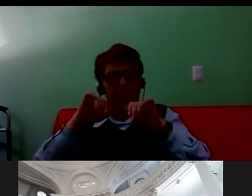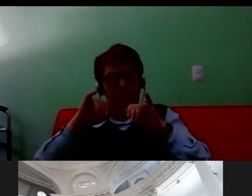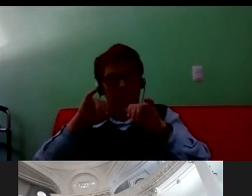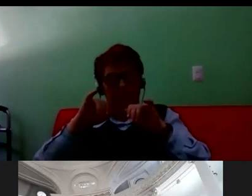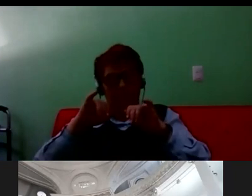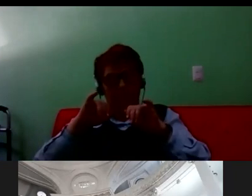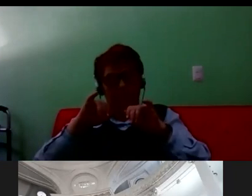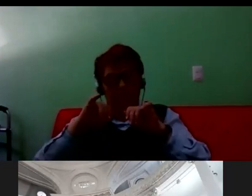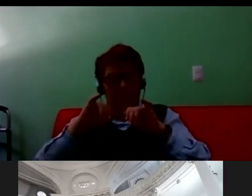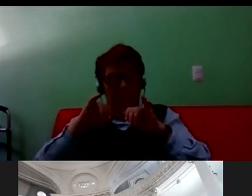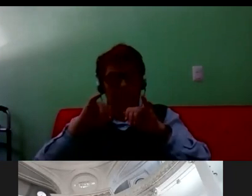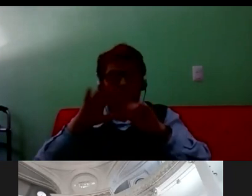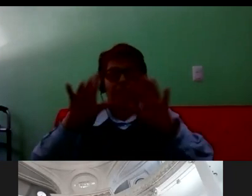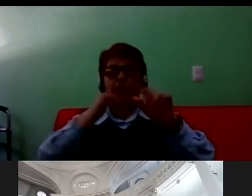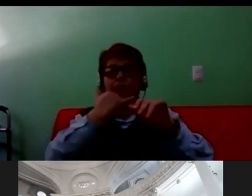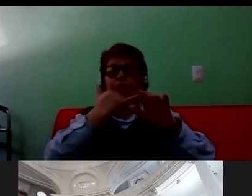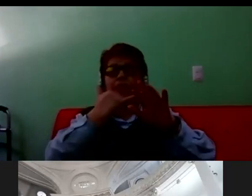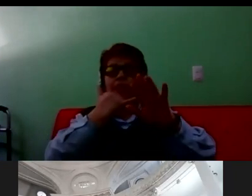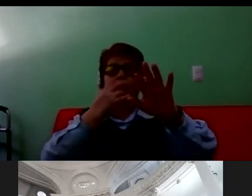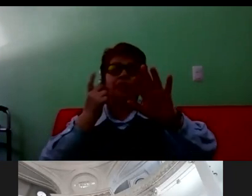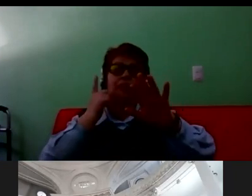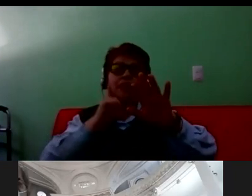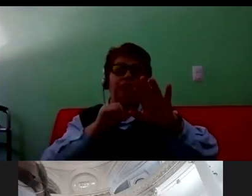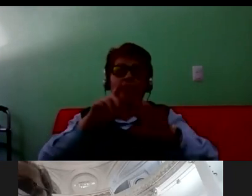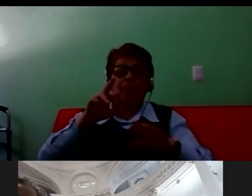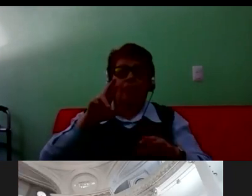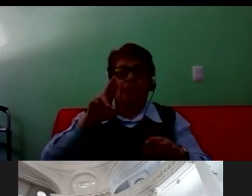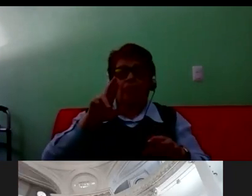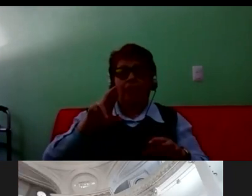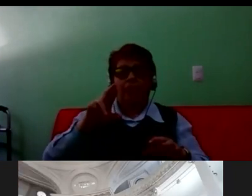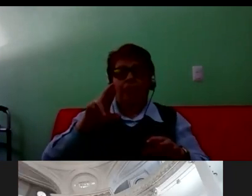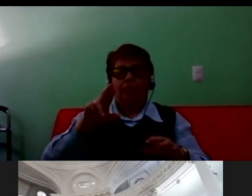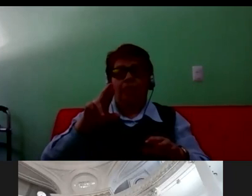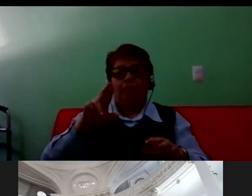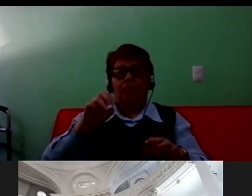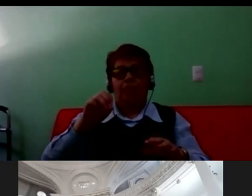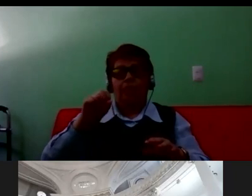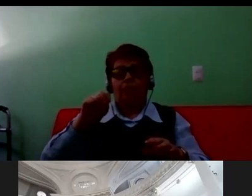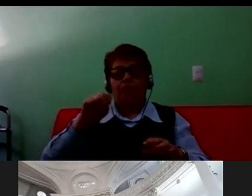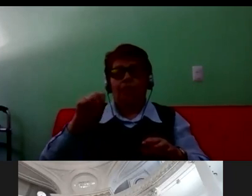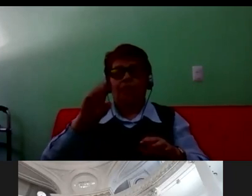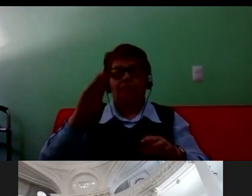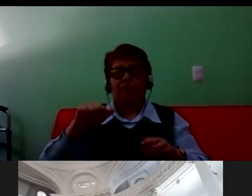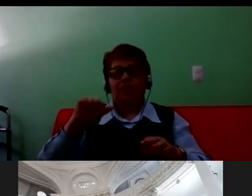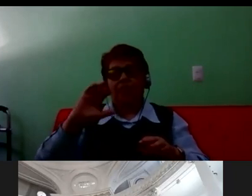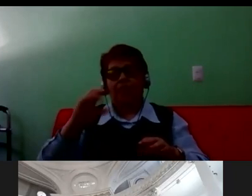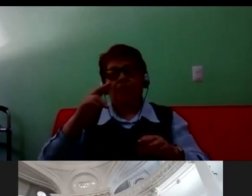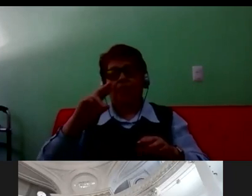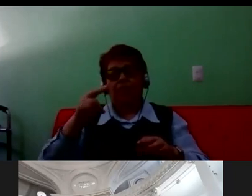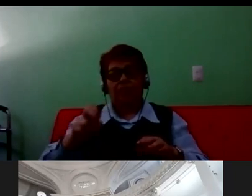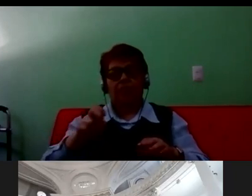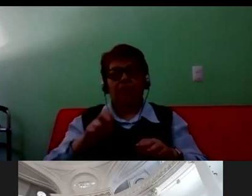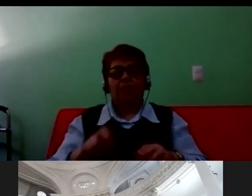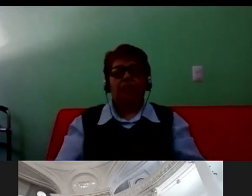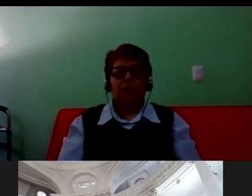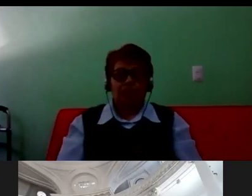mandé... Perdón, diputada Rosbach. Ricardo. Pedido la sí, pero lo hago después adelante, de ti,